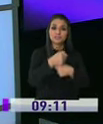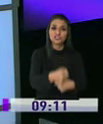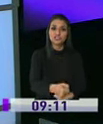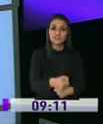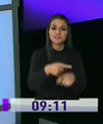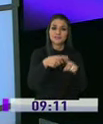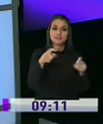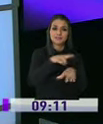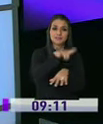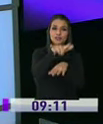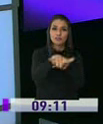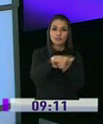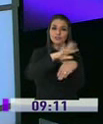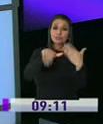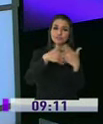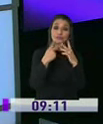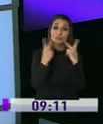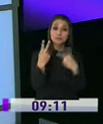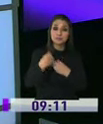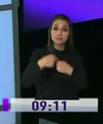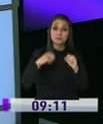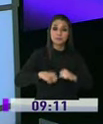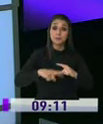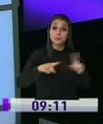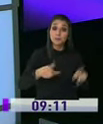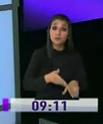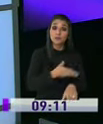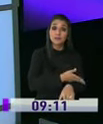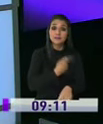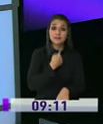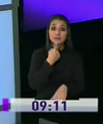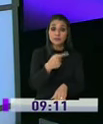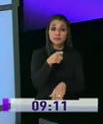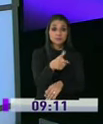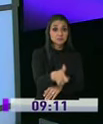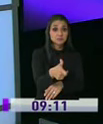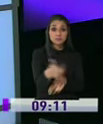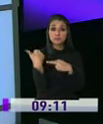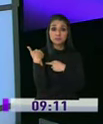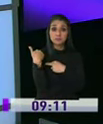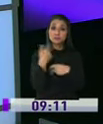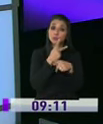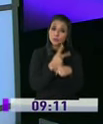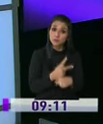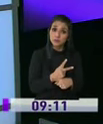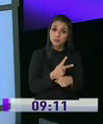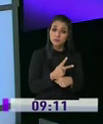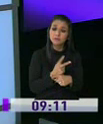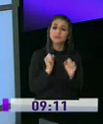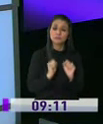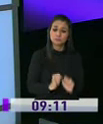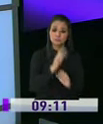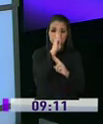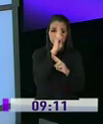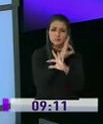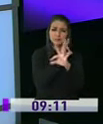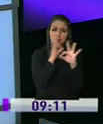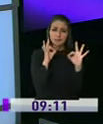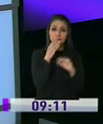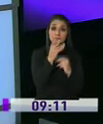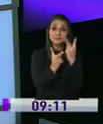un espacio para todo el público, pero como lo hemos dicho ya, quede en las manos de la ciudadanía cuidarlo, por favor, y en